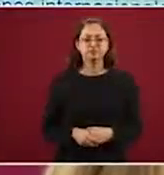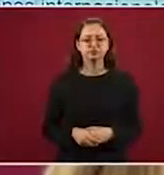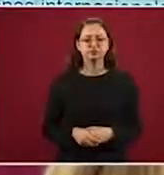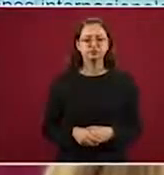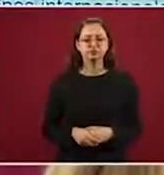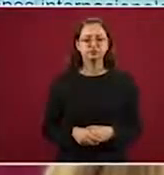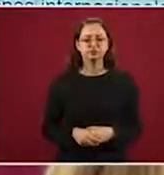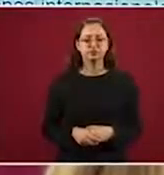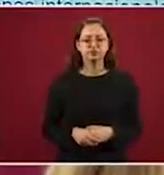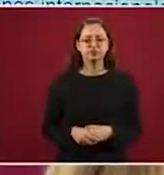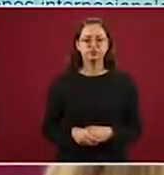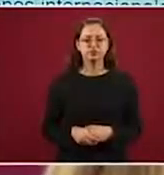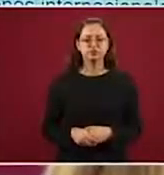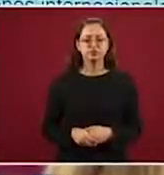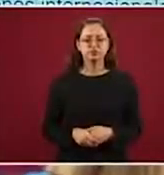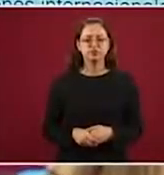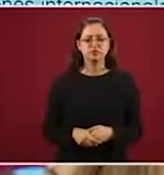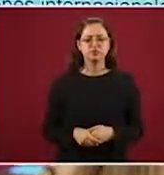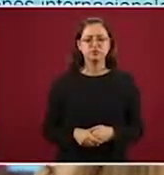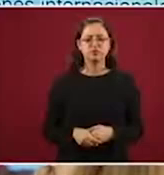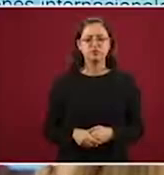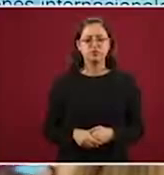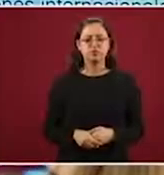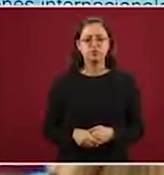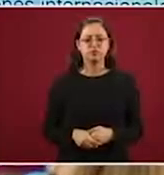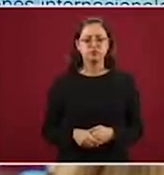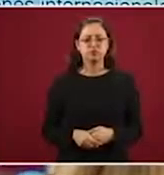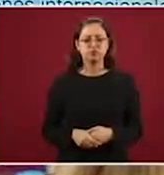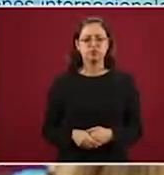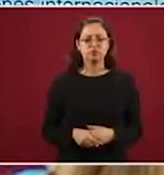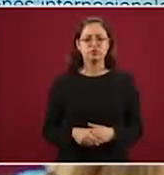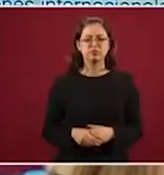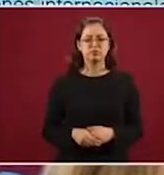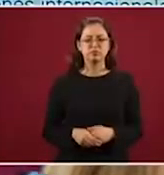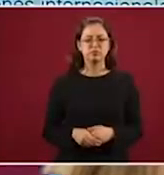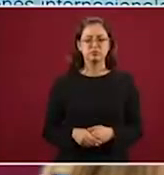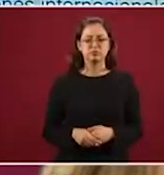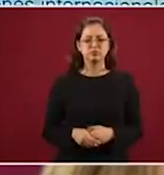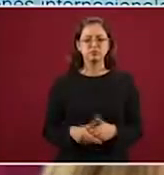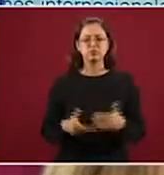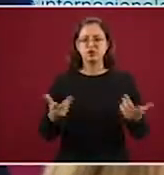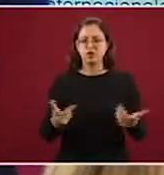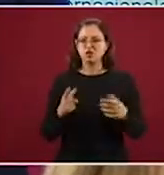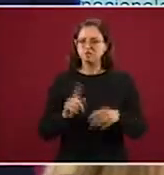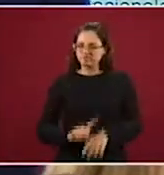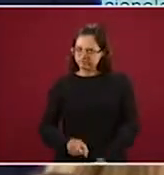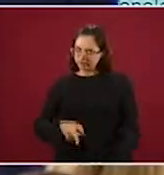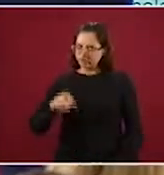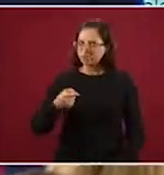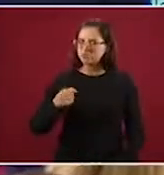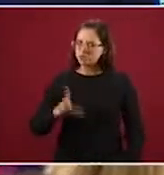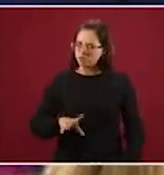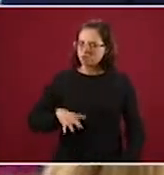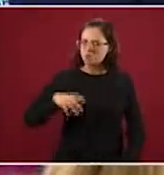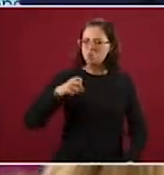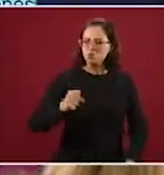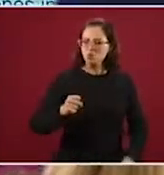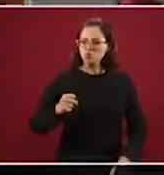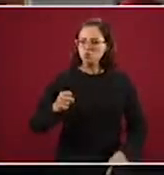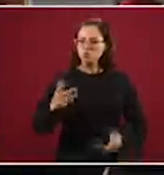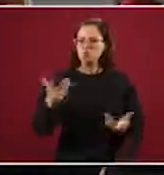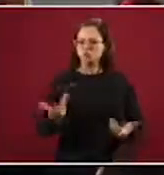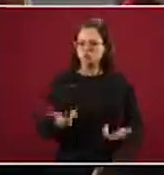la proscripción de la amenaza o el uso de la fuerza en